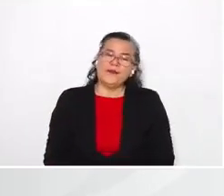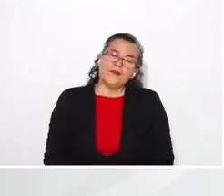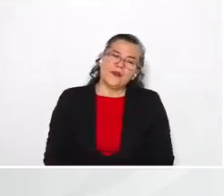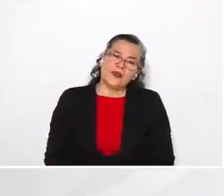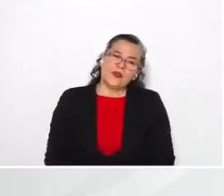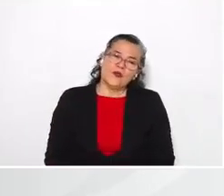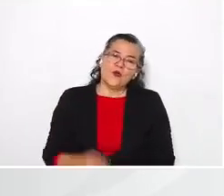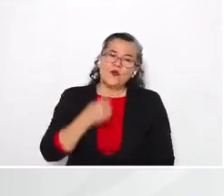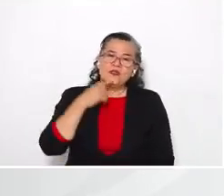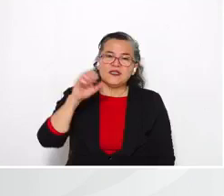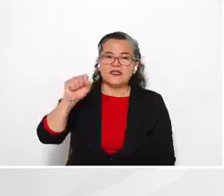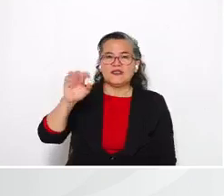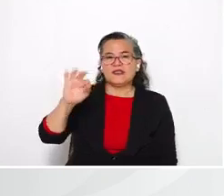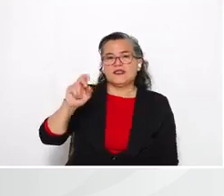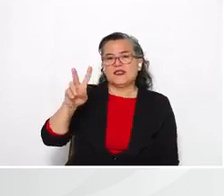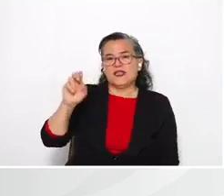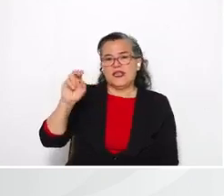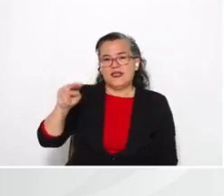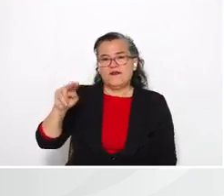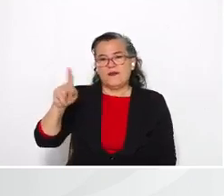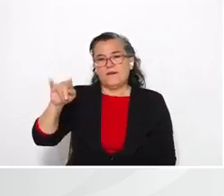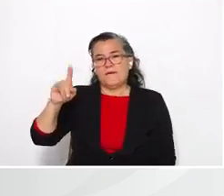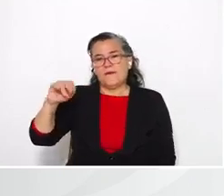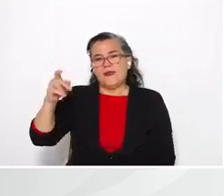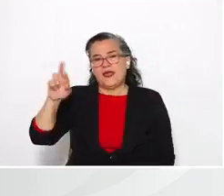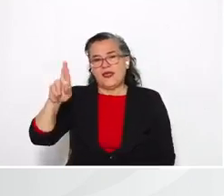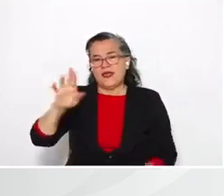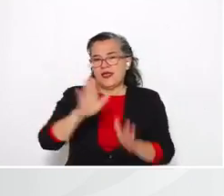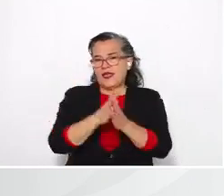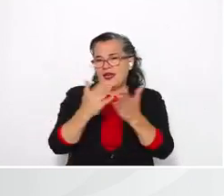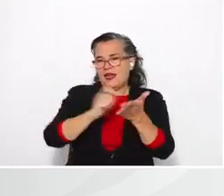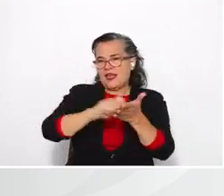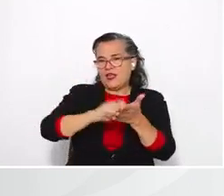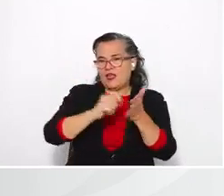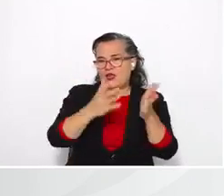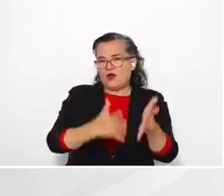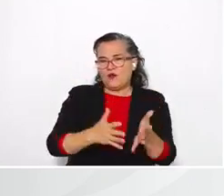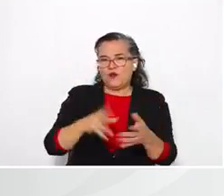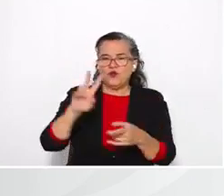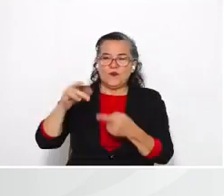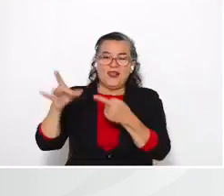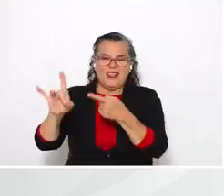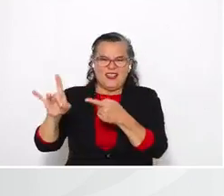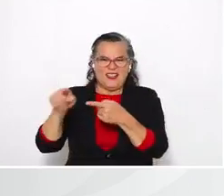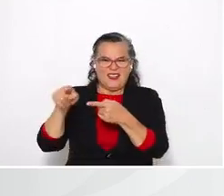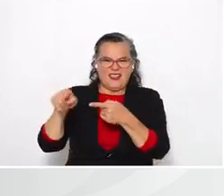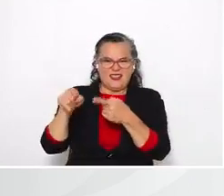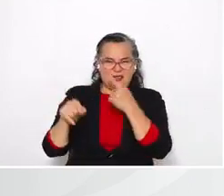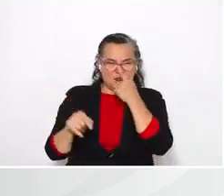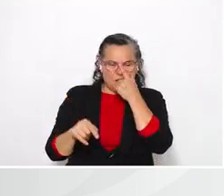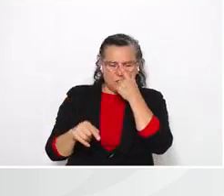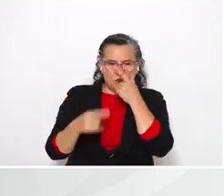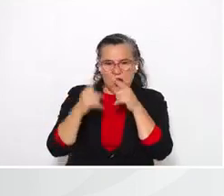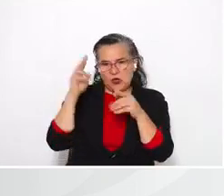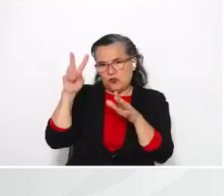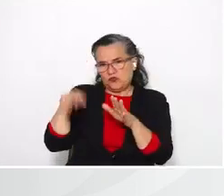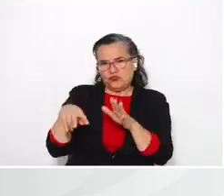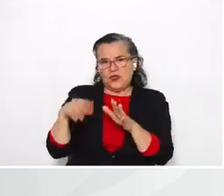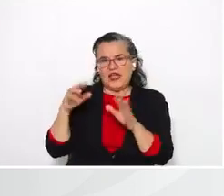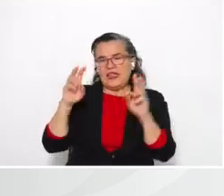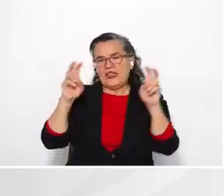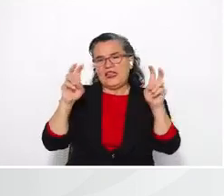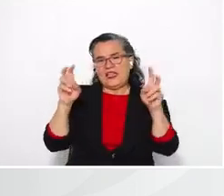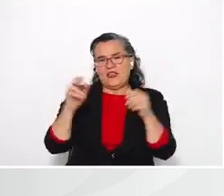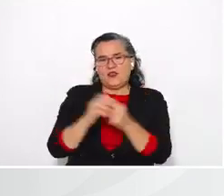Como dice Steven Pinker en su libro reciente del 2018, Y ahí tienen ustedes el